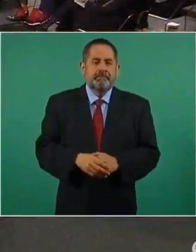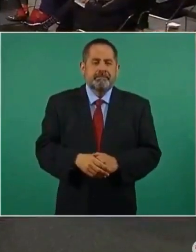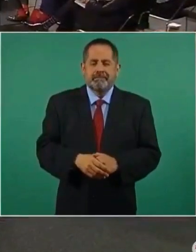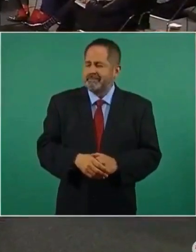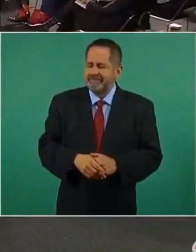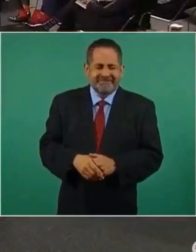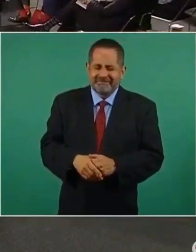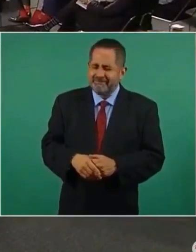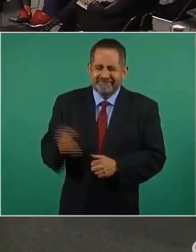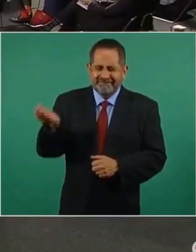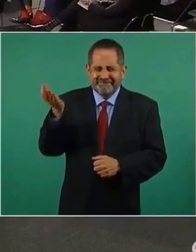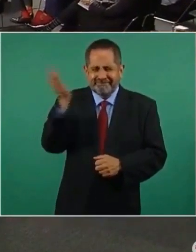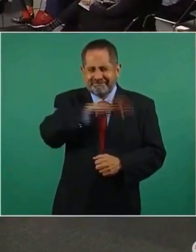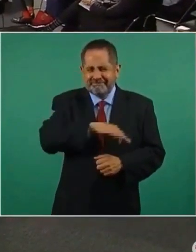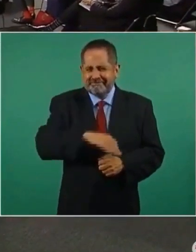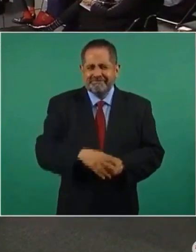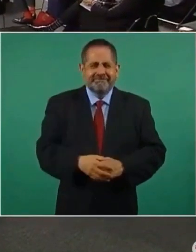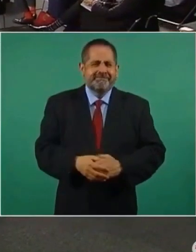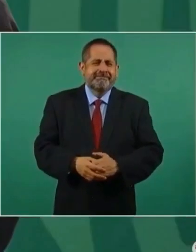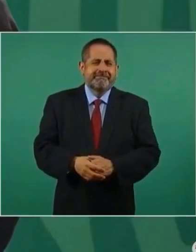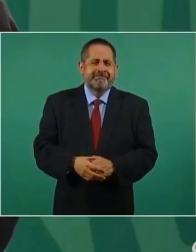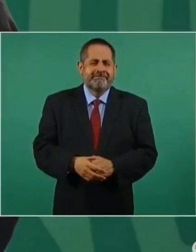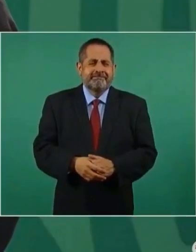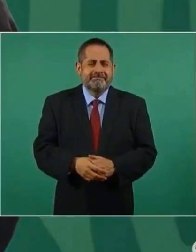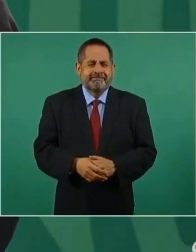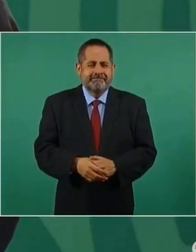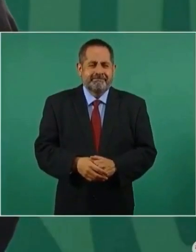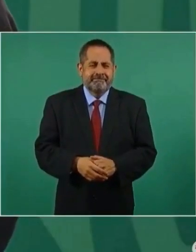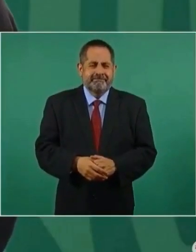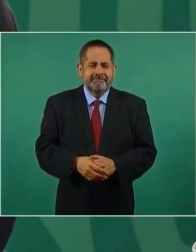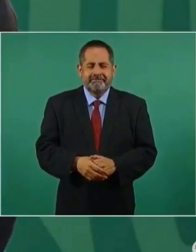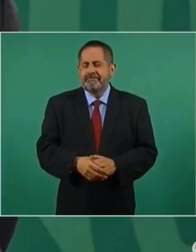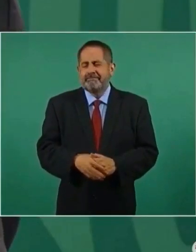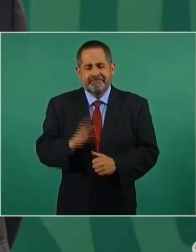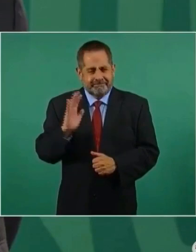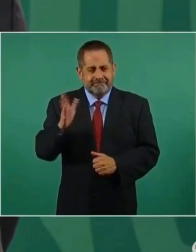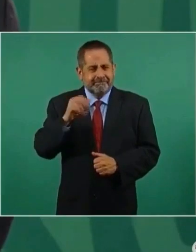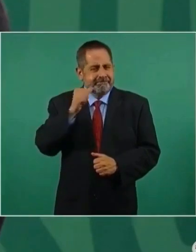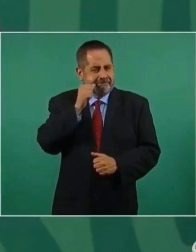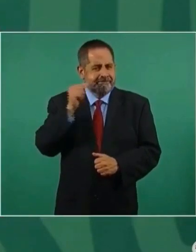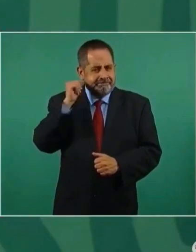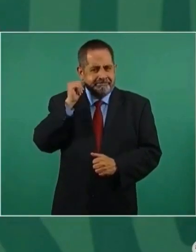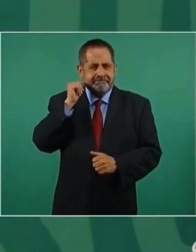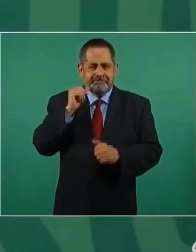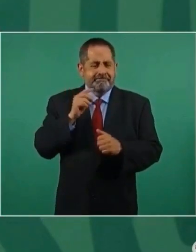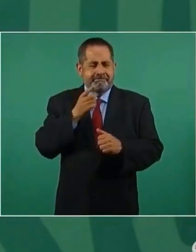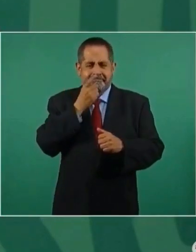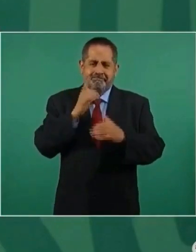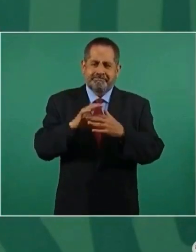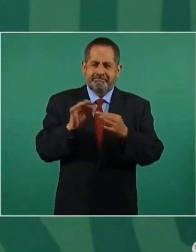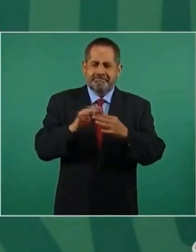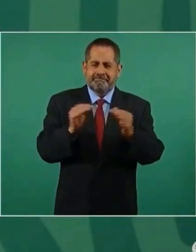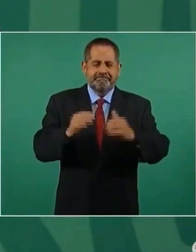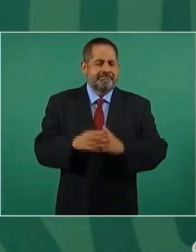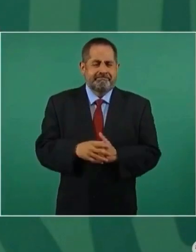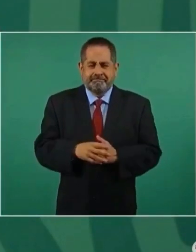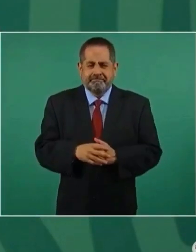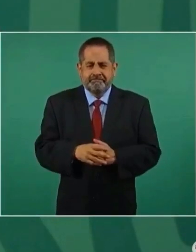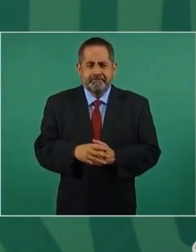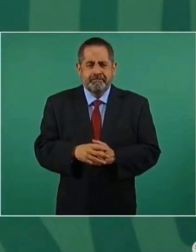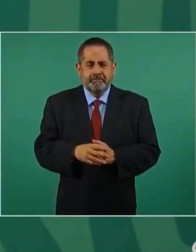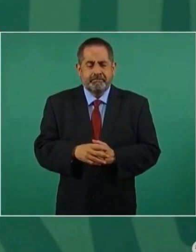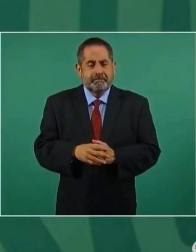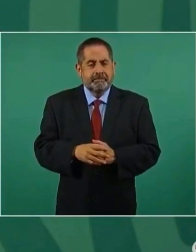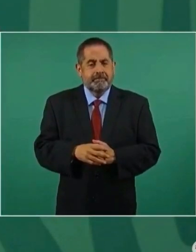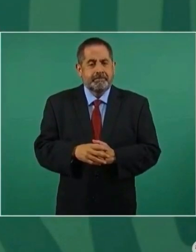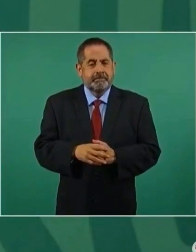es falso. Ya hablé ayer de que vamos a tener